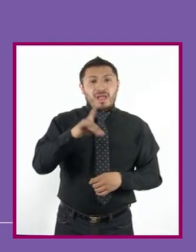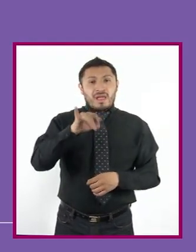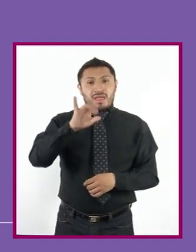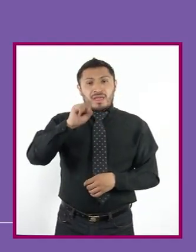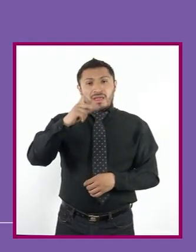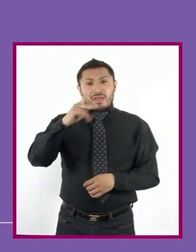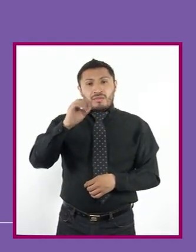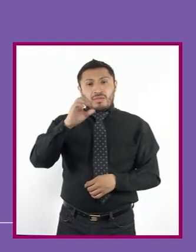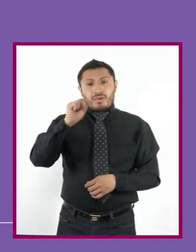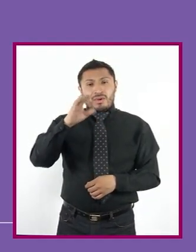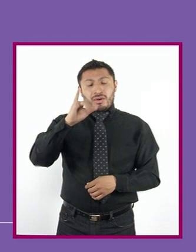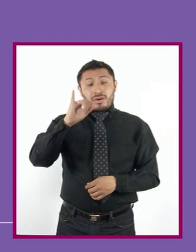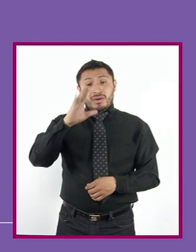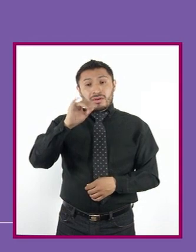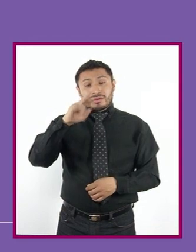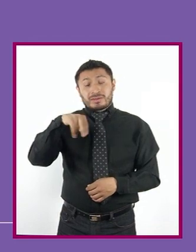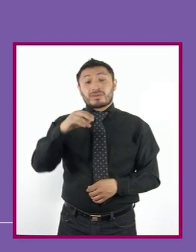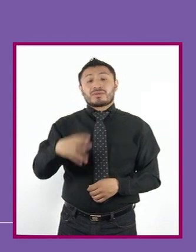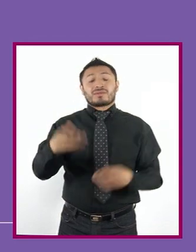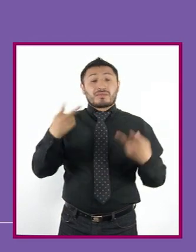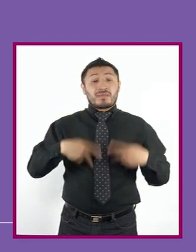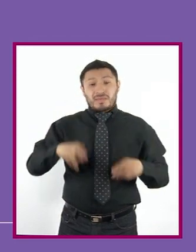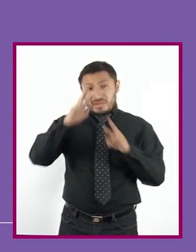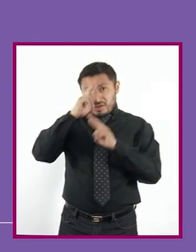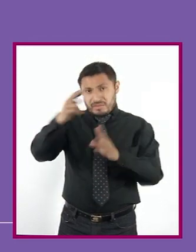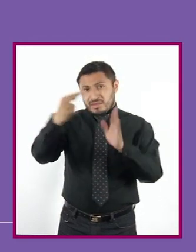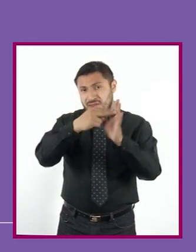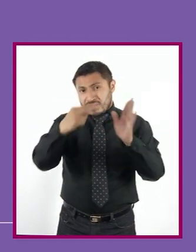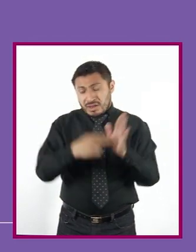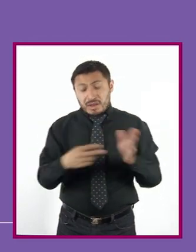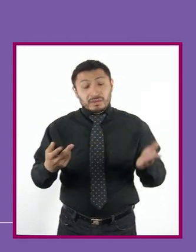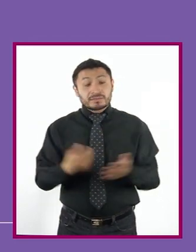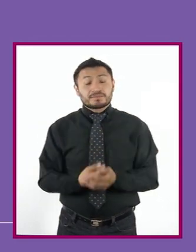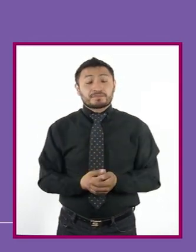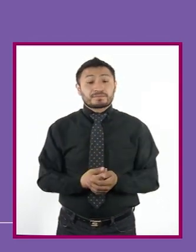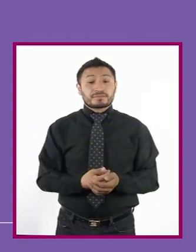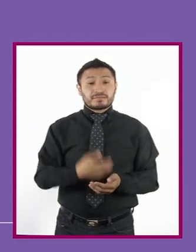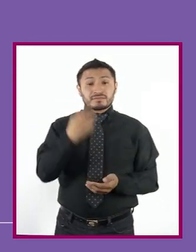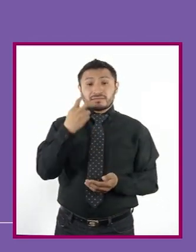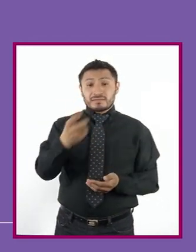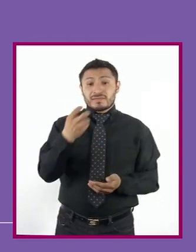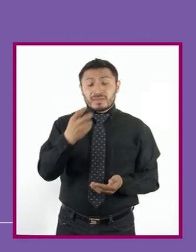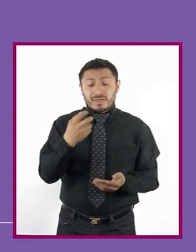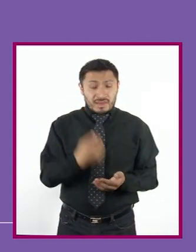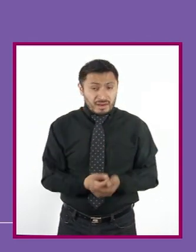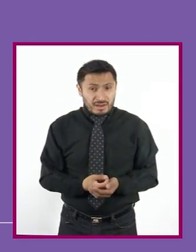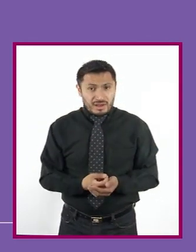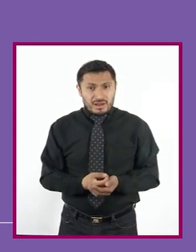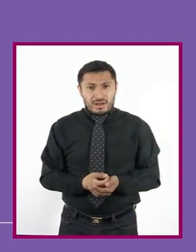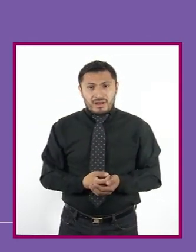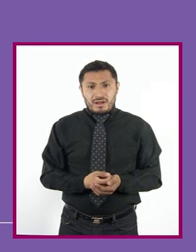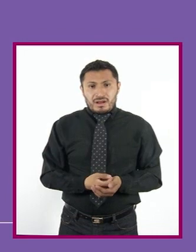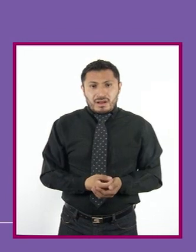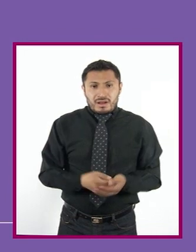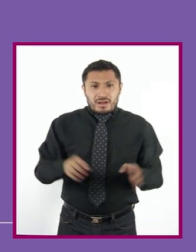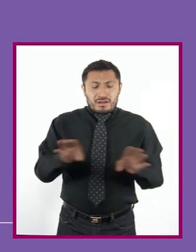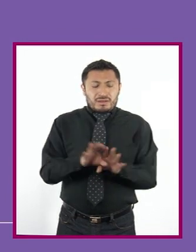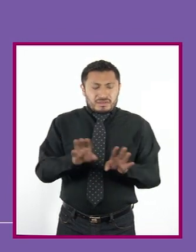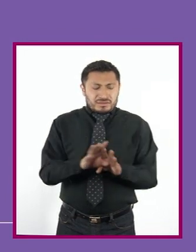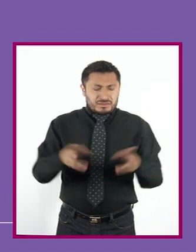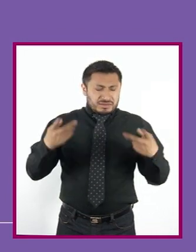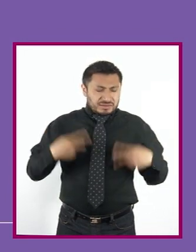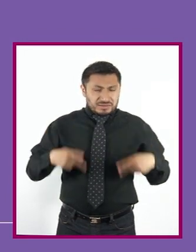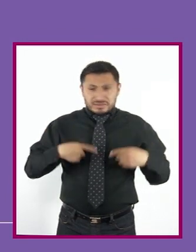la gente, una disposición de las personas a acatar las normas. Y esta es una disposición o actitud, como se ha dicho